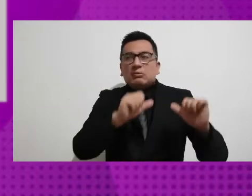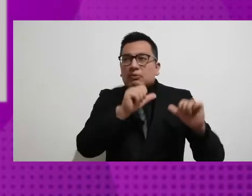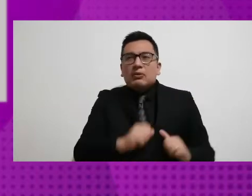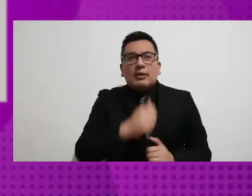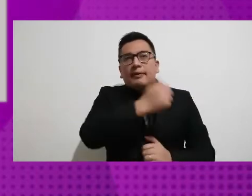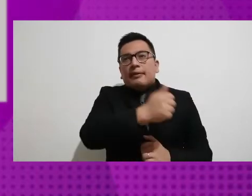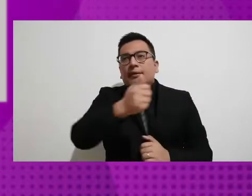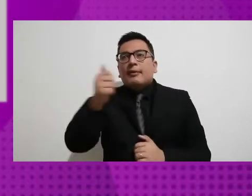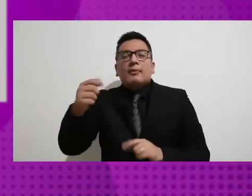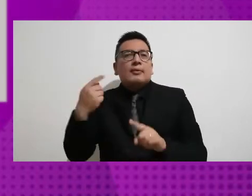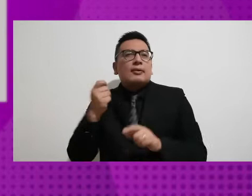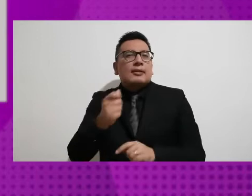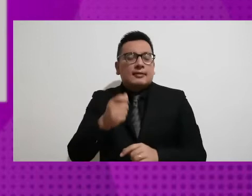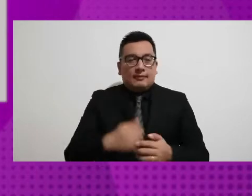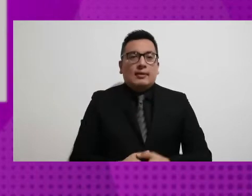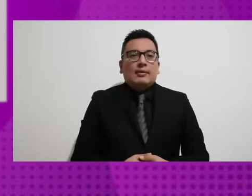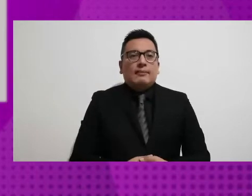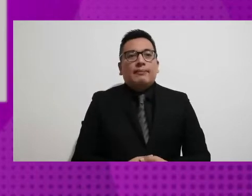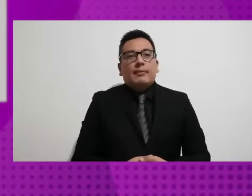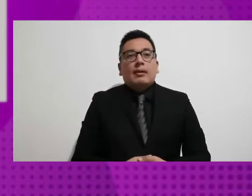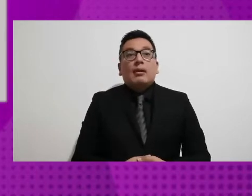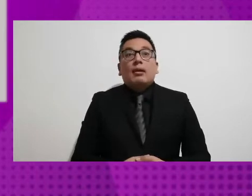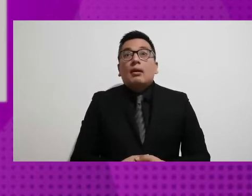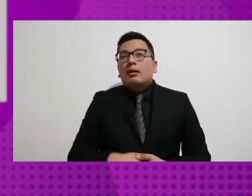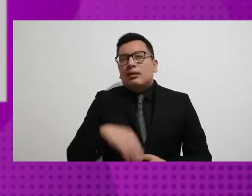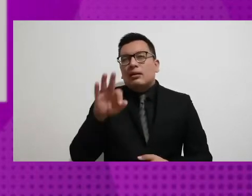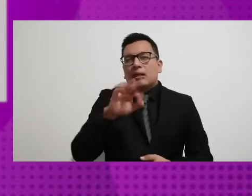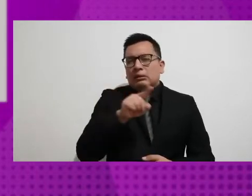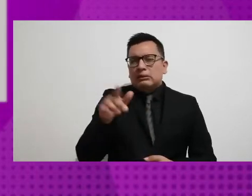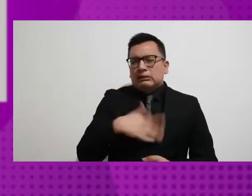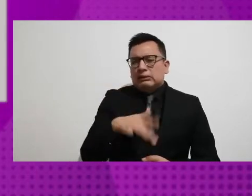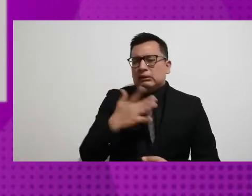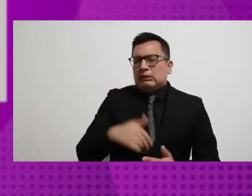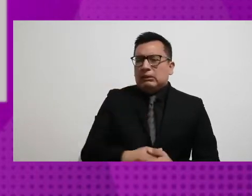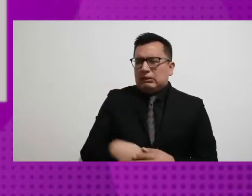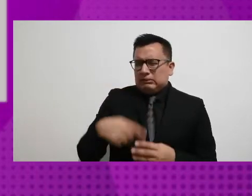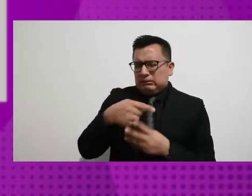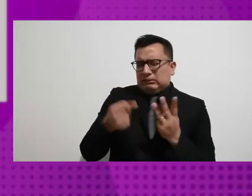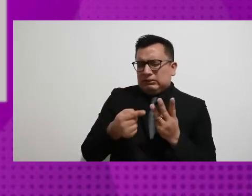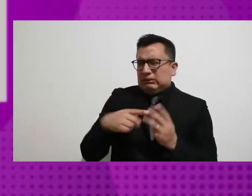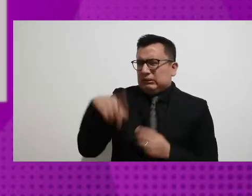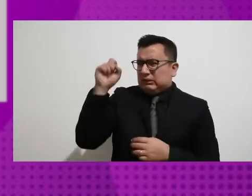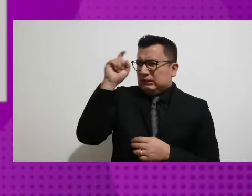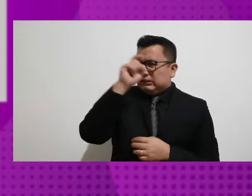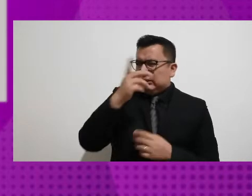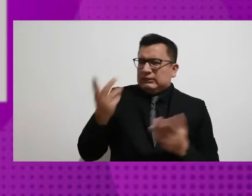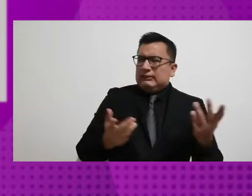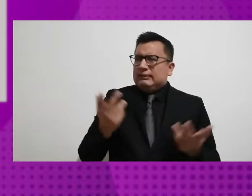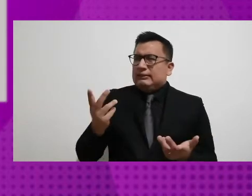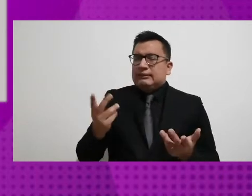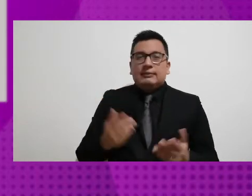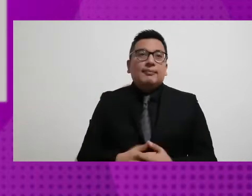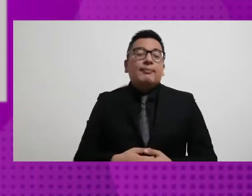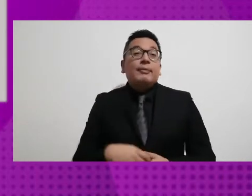Esto a lo mejor pudiera resultar muy complejo, pero bueno, el doctor Michael Núñez en el libro